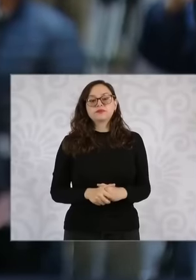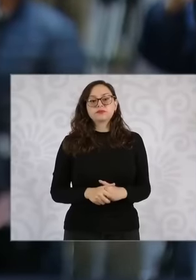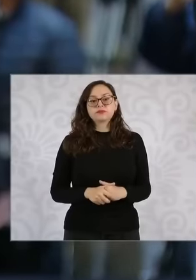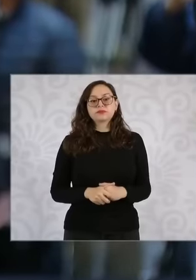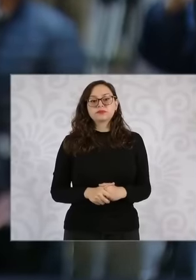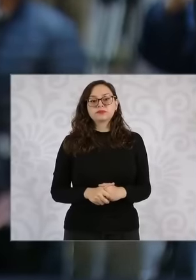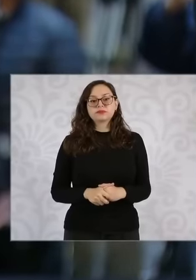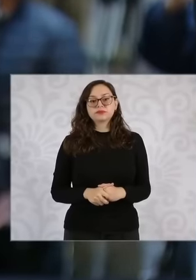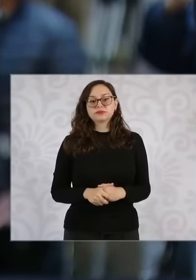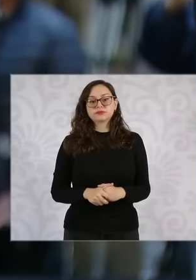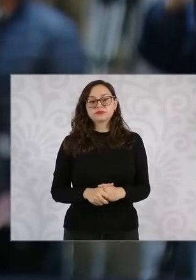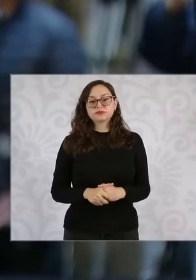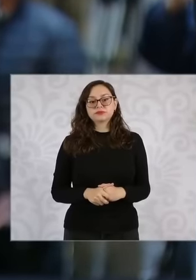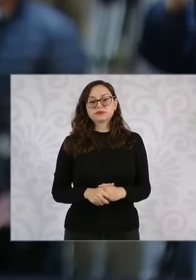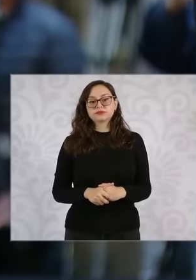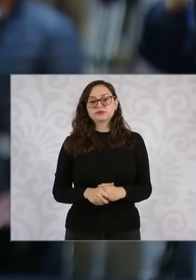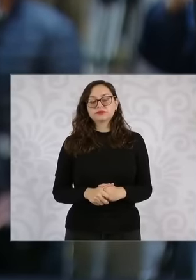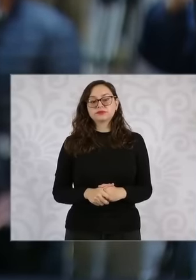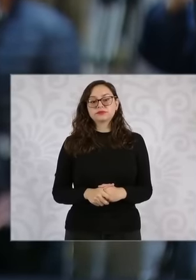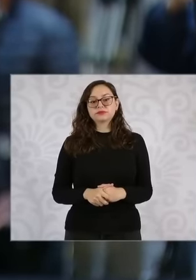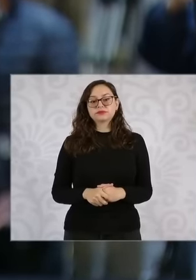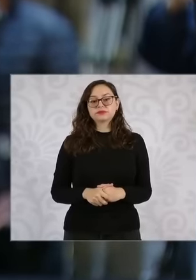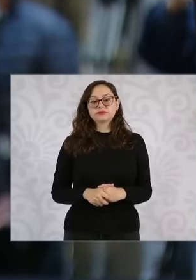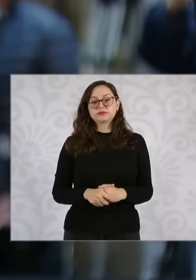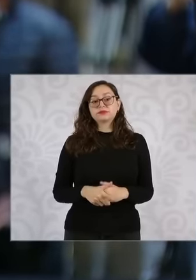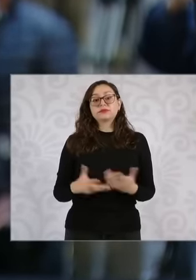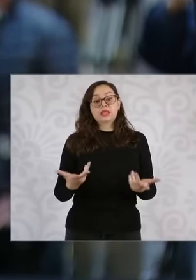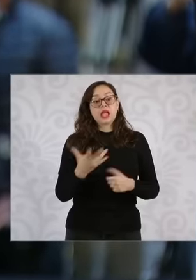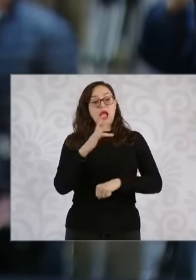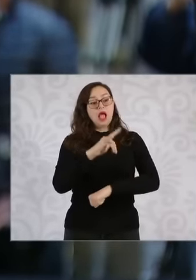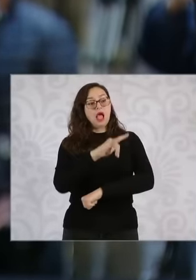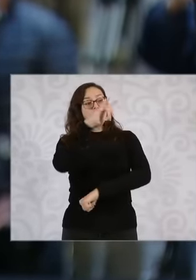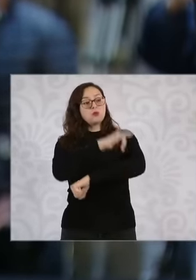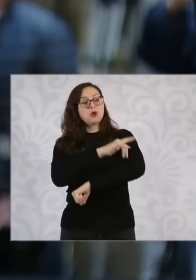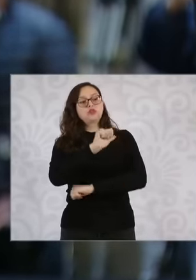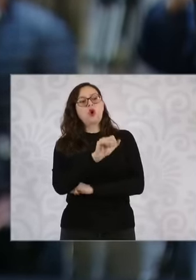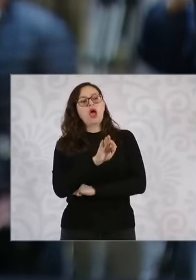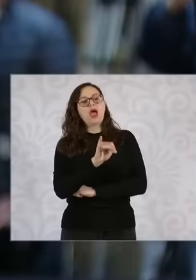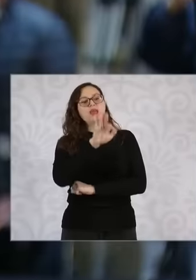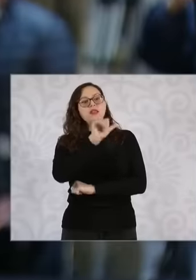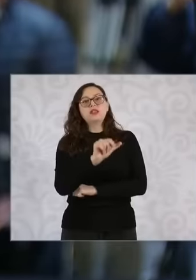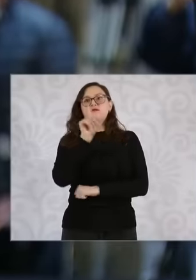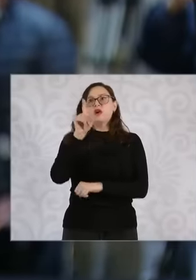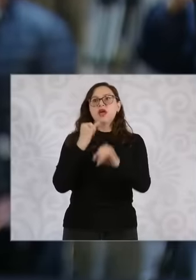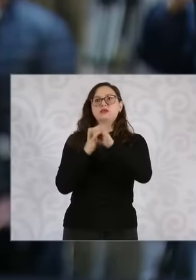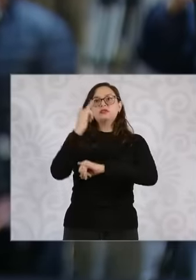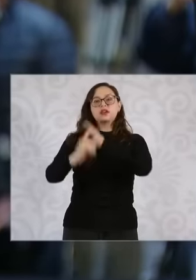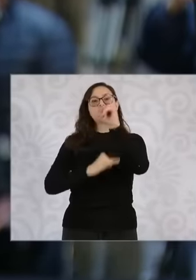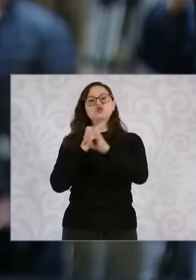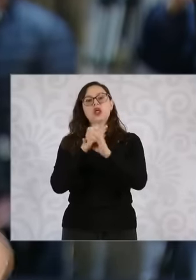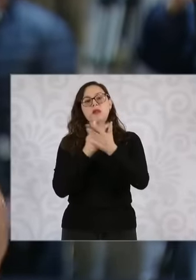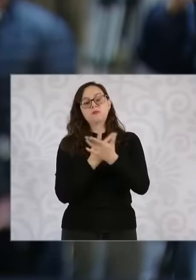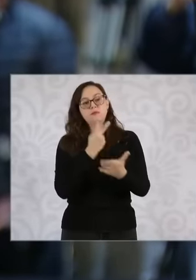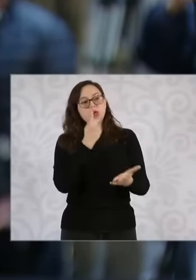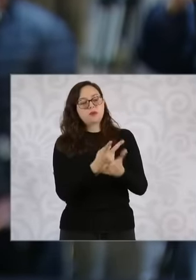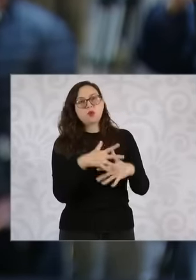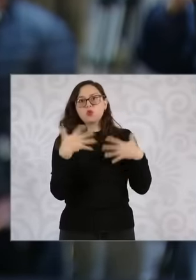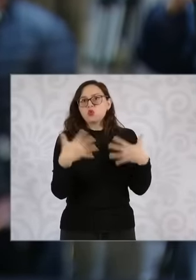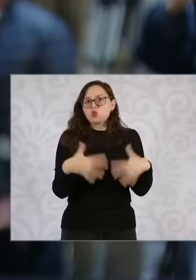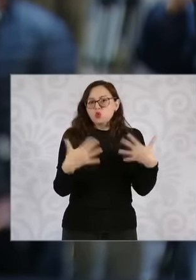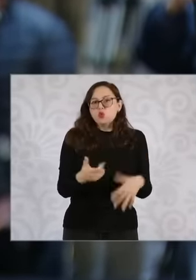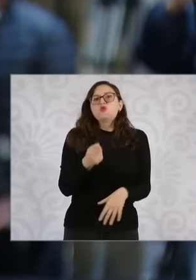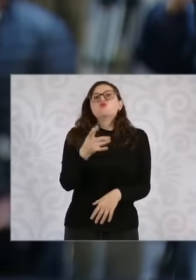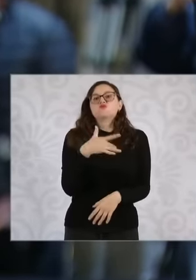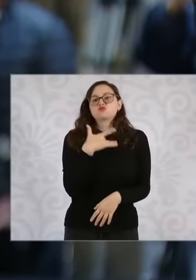merece el reconocimiento internacional, el premio Versalles, al Aeropuerto Internacional Felipe Ángeles? Y